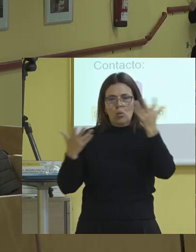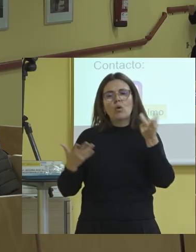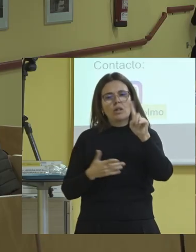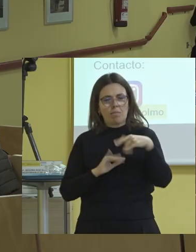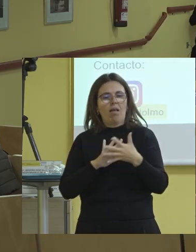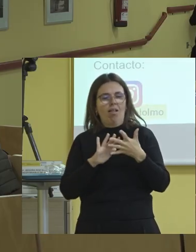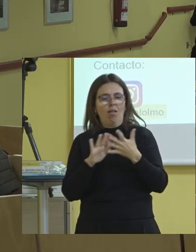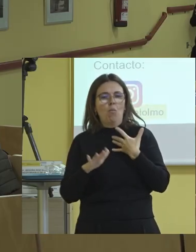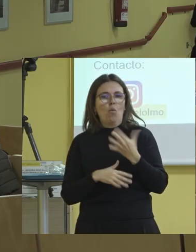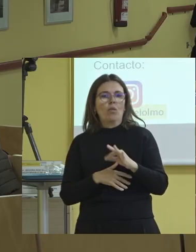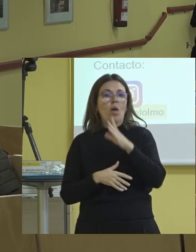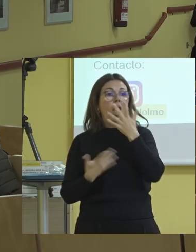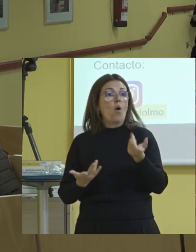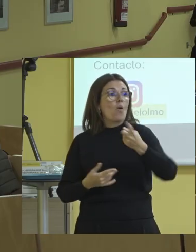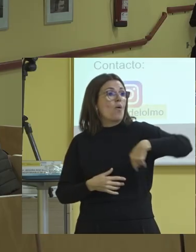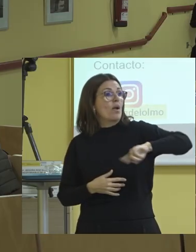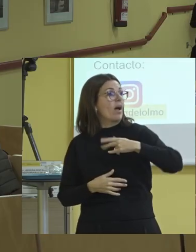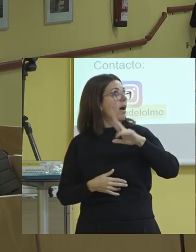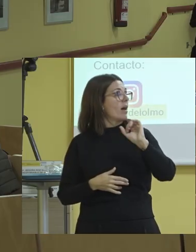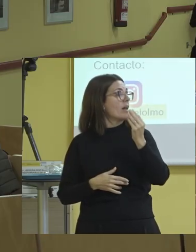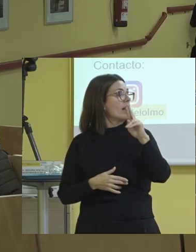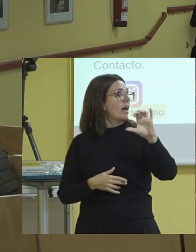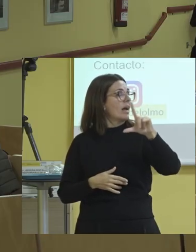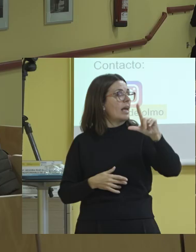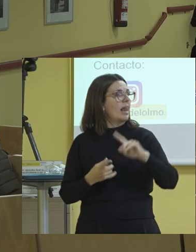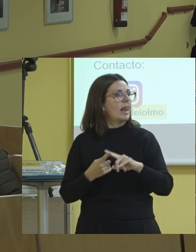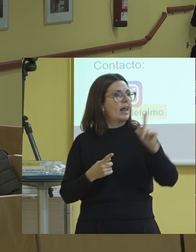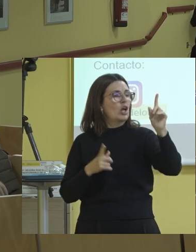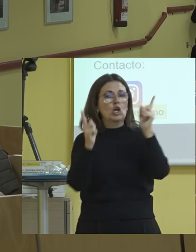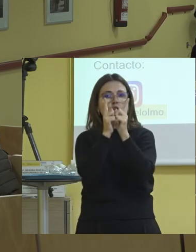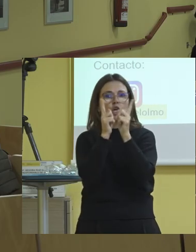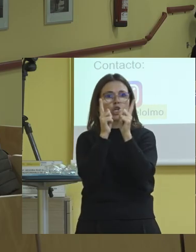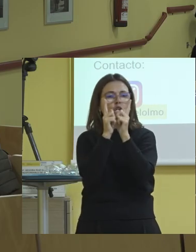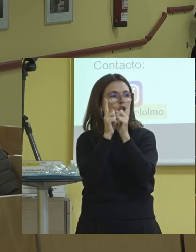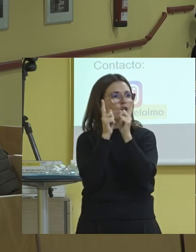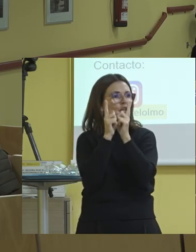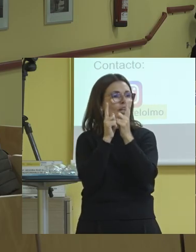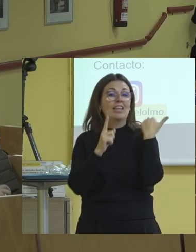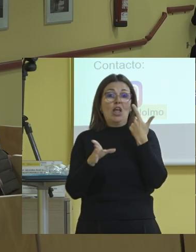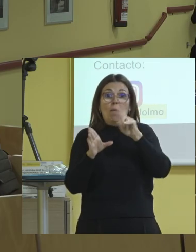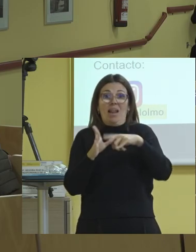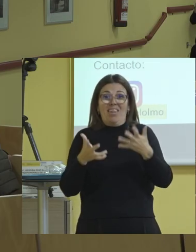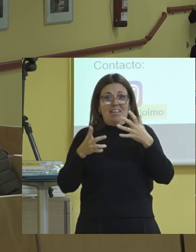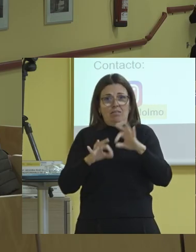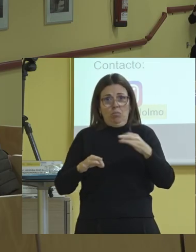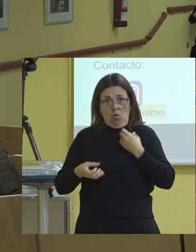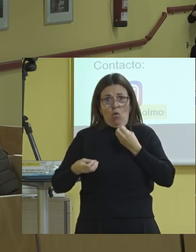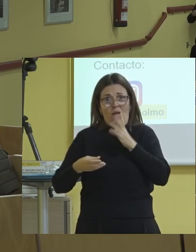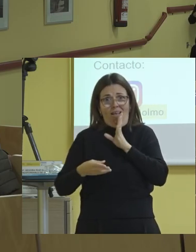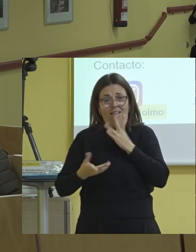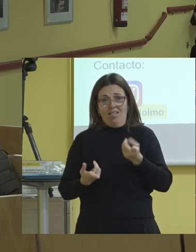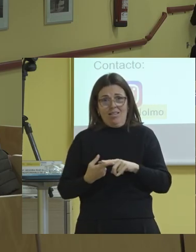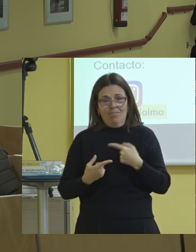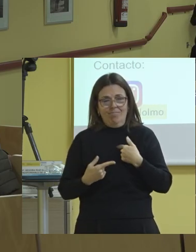mucho. Y hacemos, Raquel... yo ya, después de lo que he dicho, ya no saco una plaza ni con suerte, pero bueno, está bien.